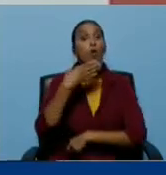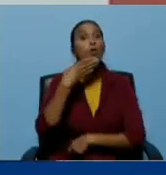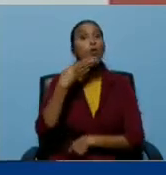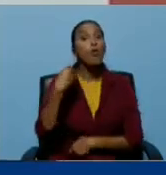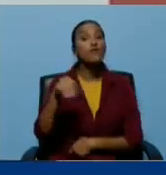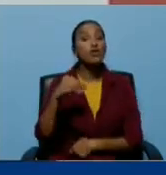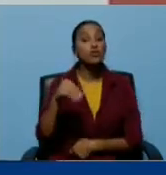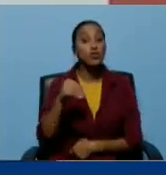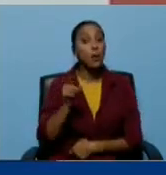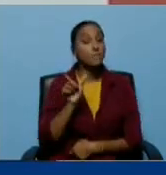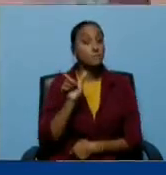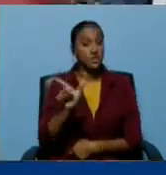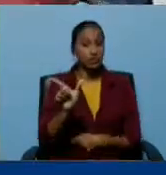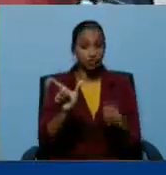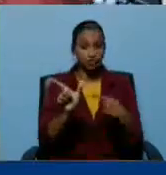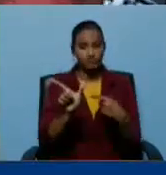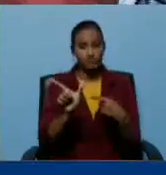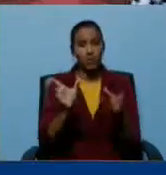de Venezuela,